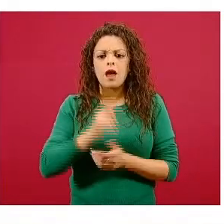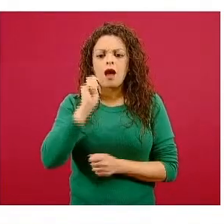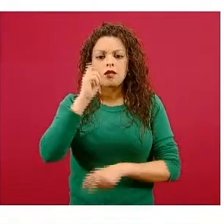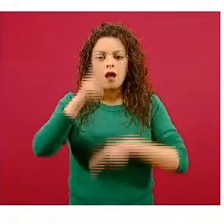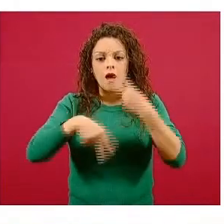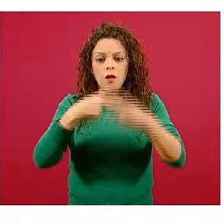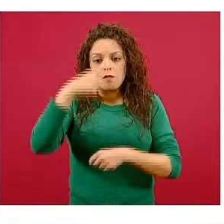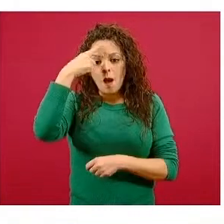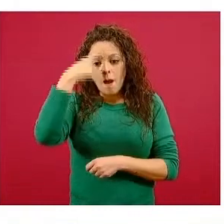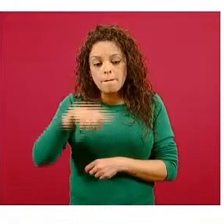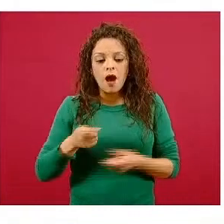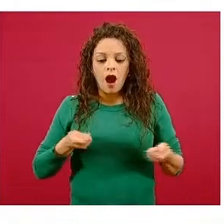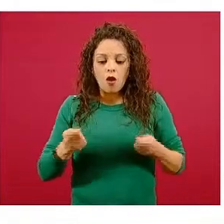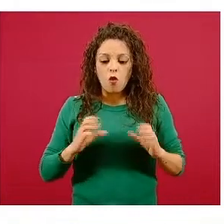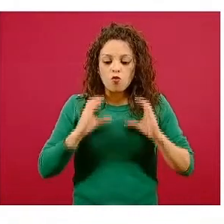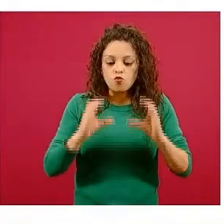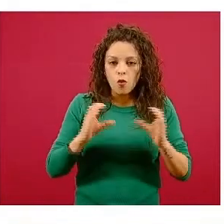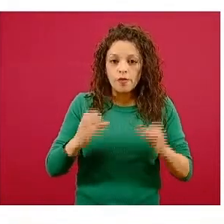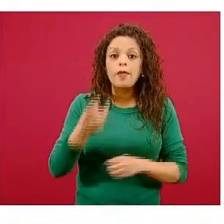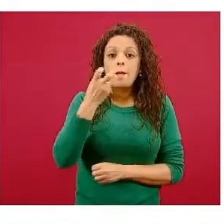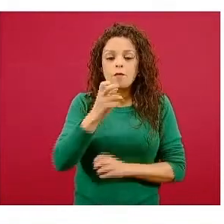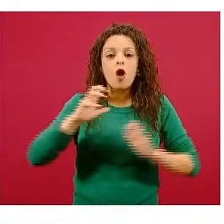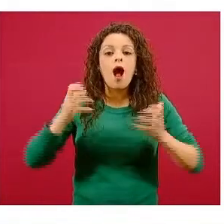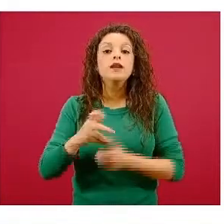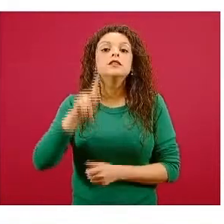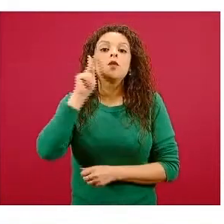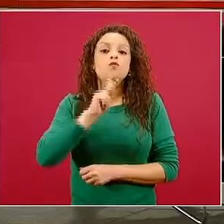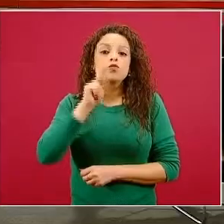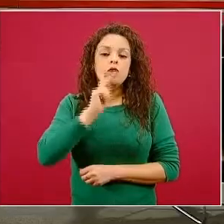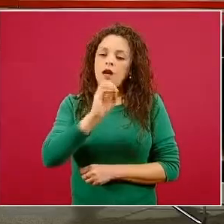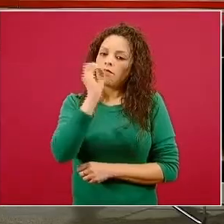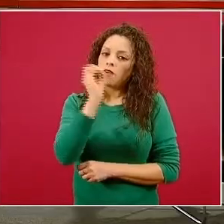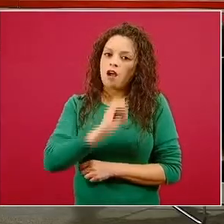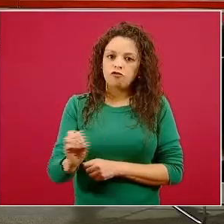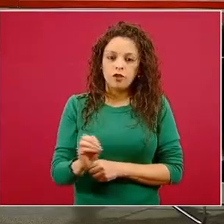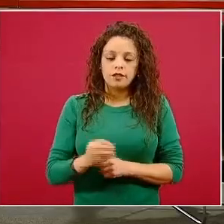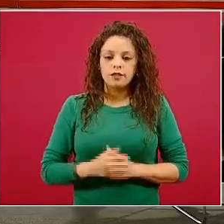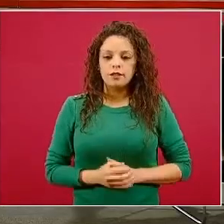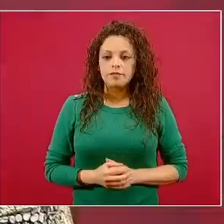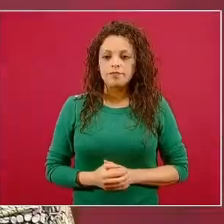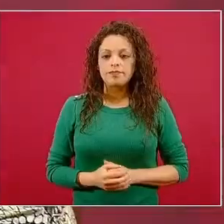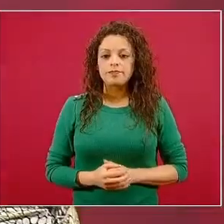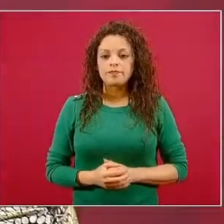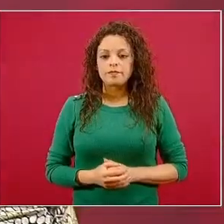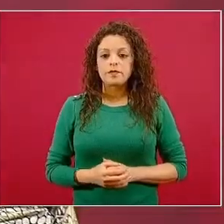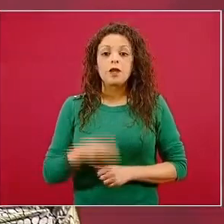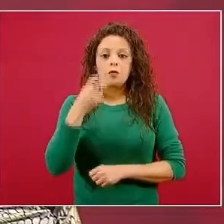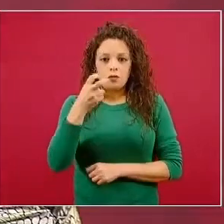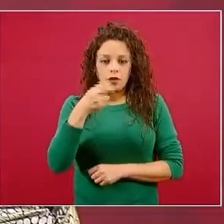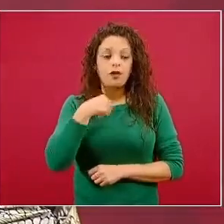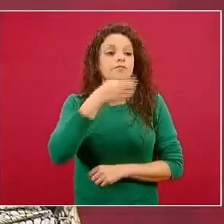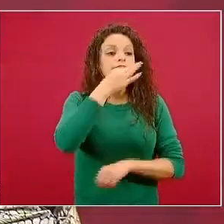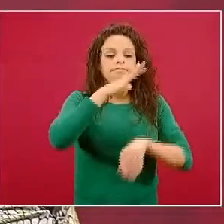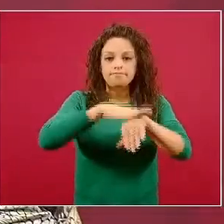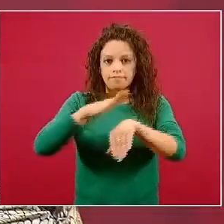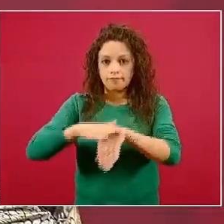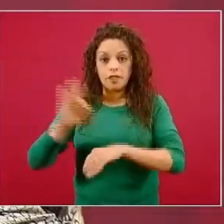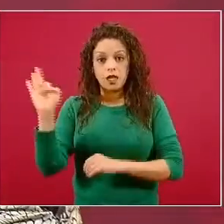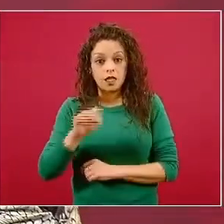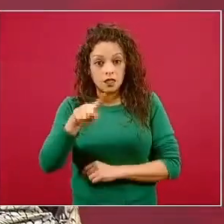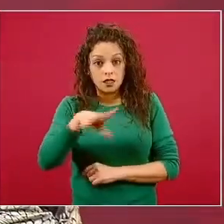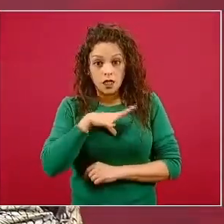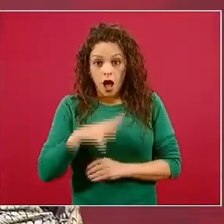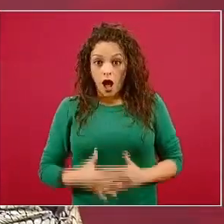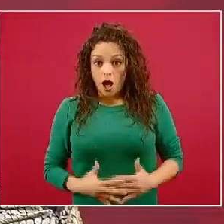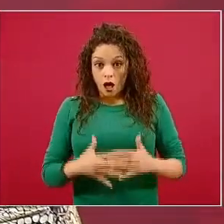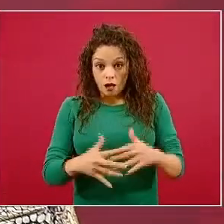tanto que se aplican las pruebas. Importante, y nuevamente el mensaje: si está usted embarazada, conoce a alguien que